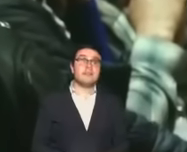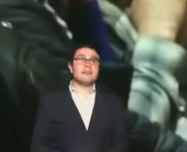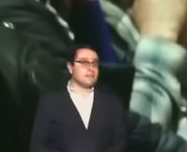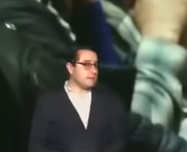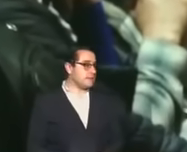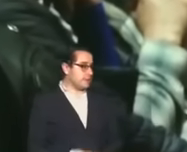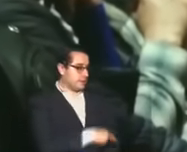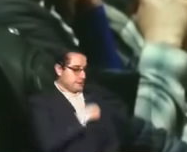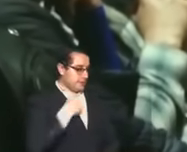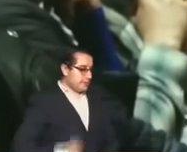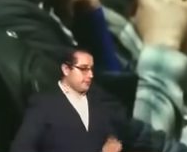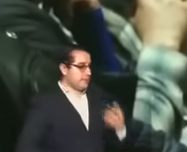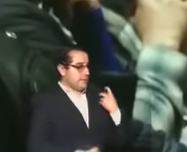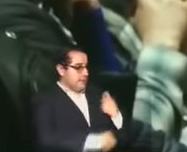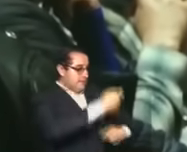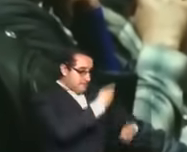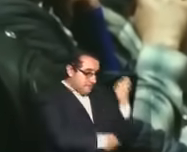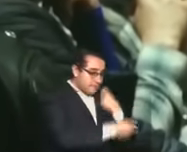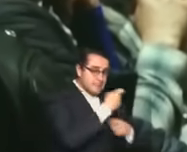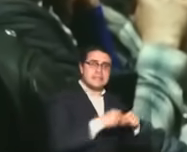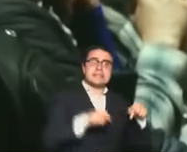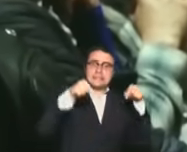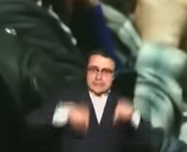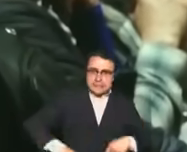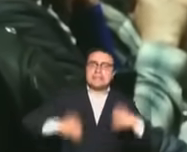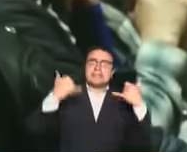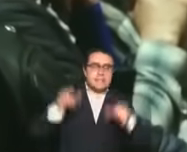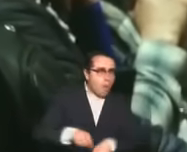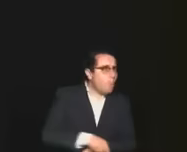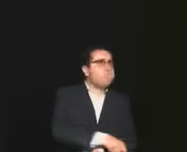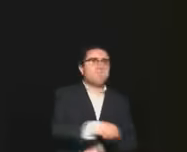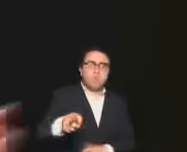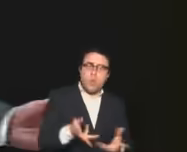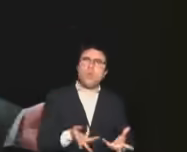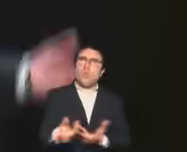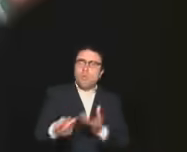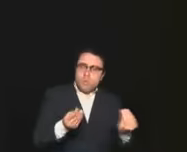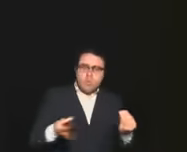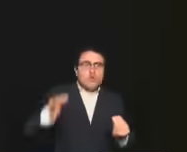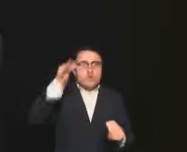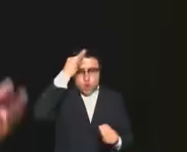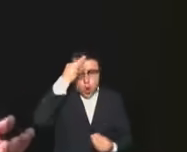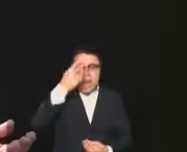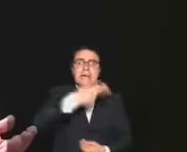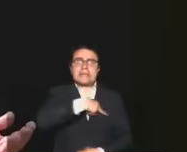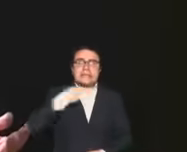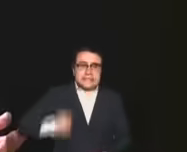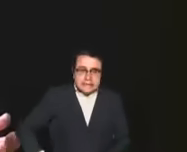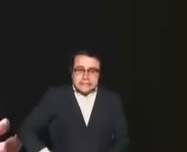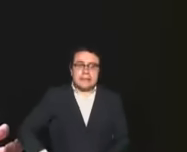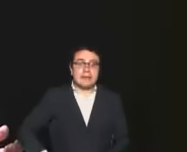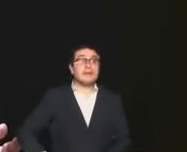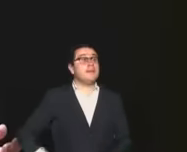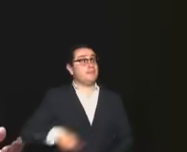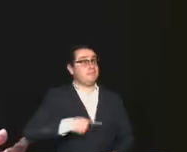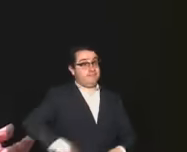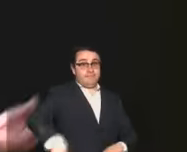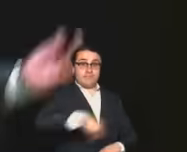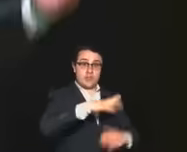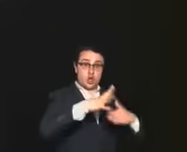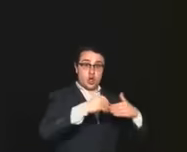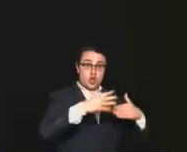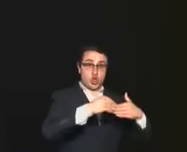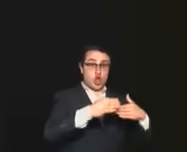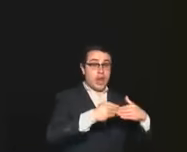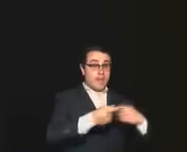y aquí se conocen ya las mafias chinas, porque el contrabando con que se lava los dólares